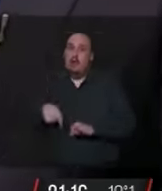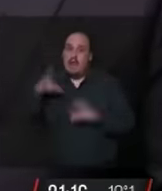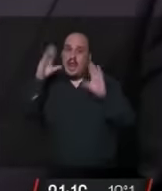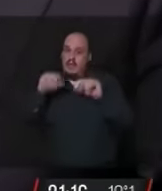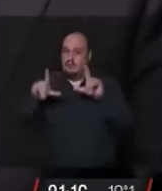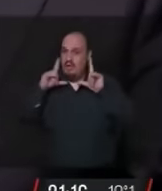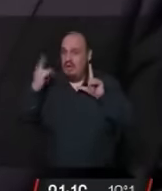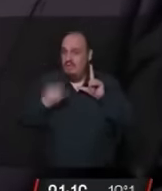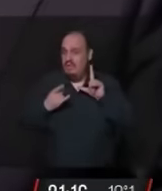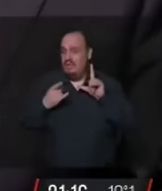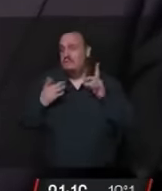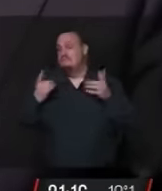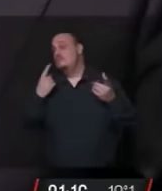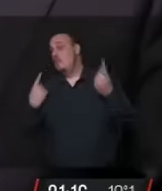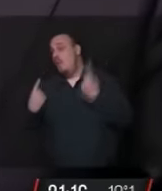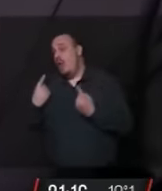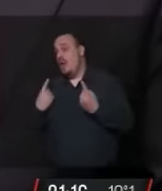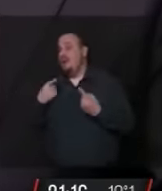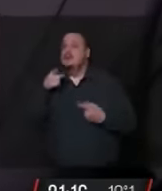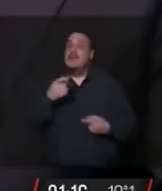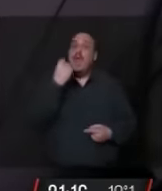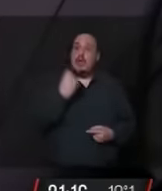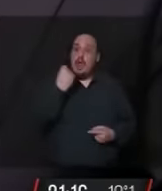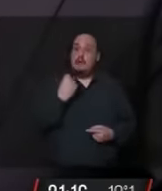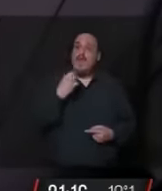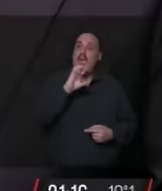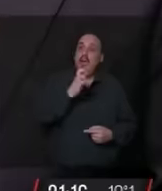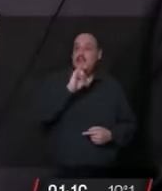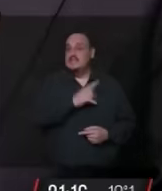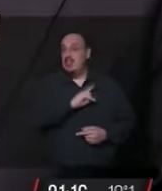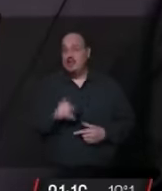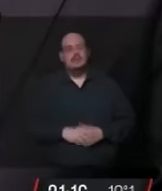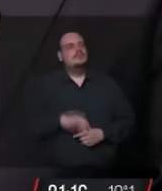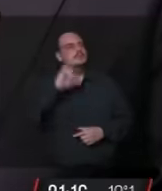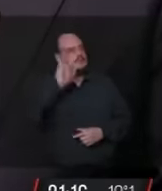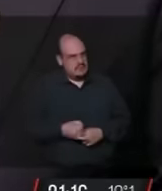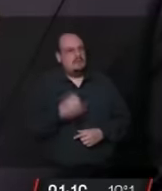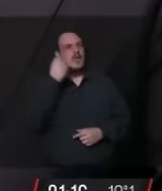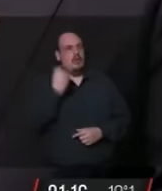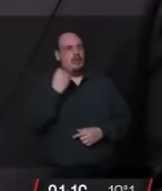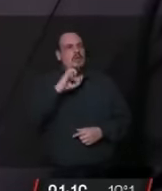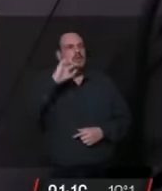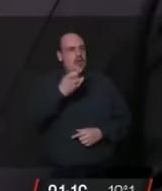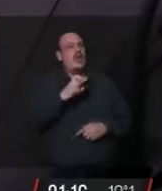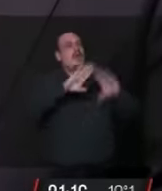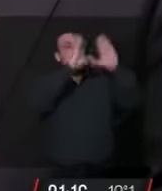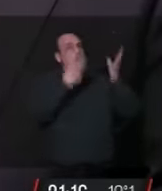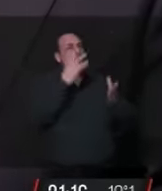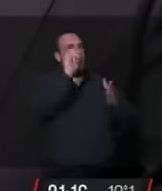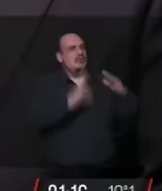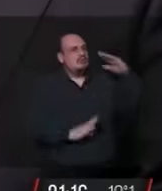volver a reiterarte, ¿vas a dolarizar o no la economía? Sí, vamos a dolarizar la economía, vamos a cerrar el Banco Central,